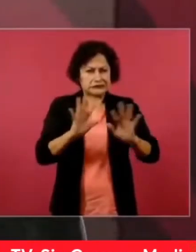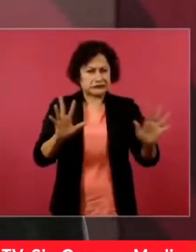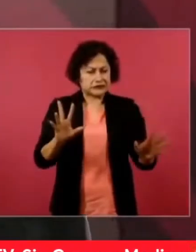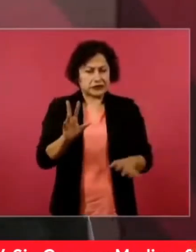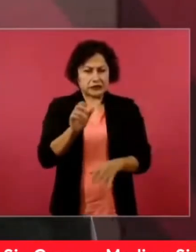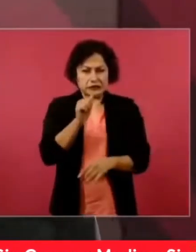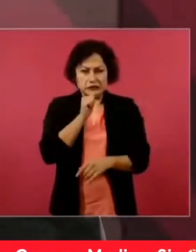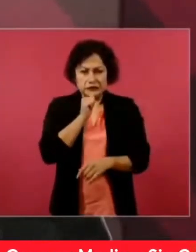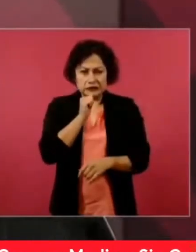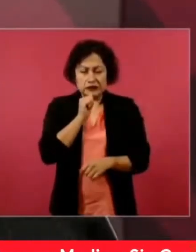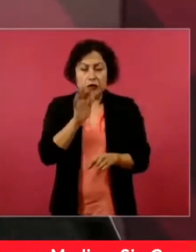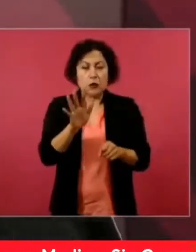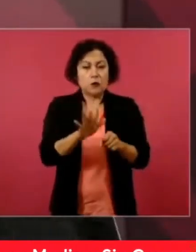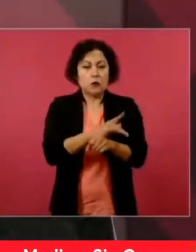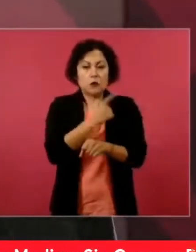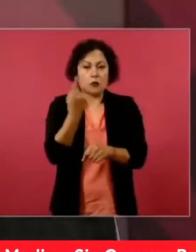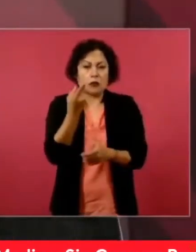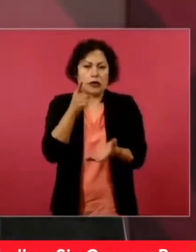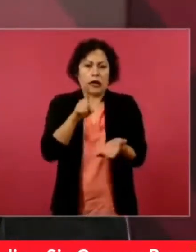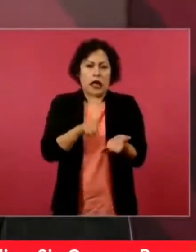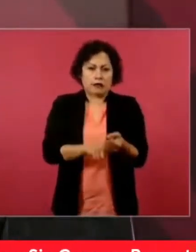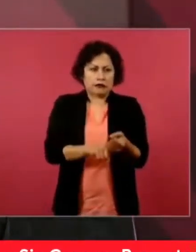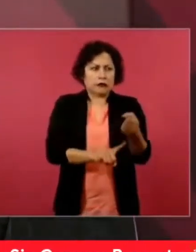Nada más se ve el árbol y no se ve el bosque.